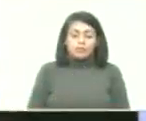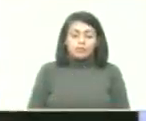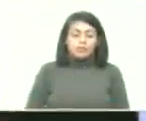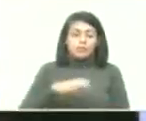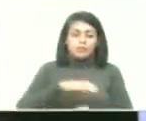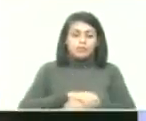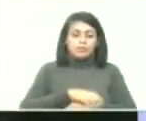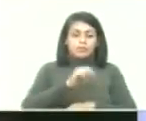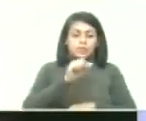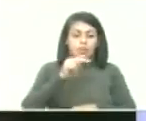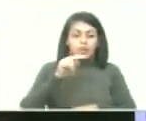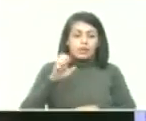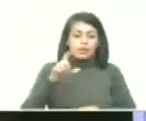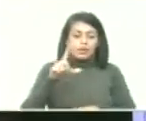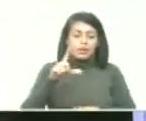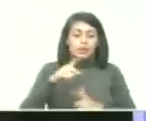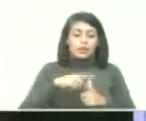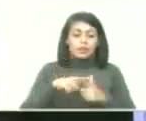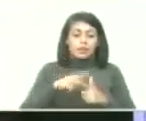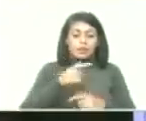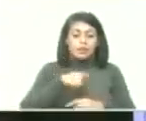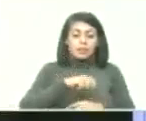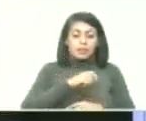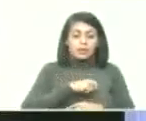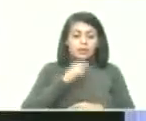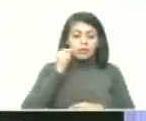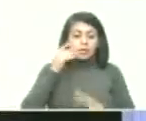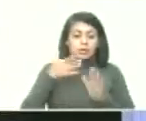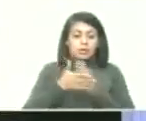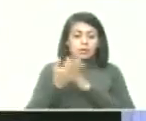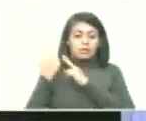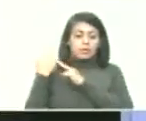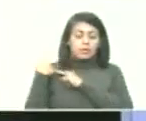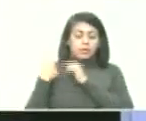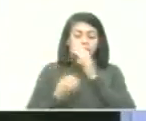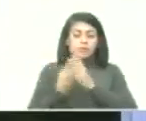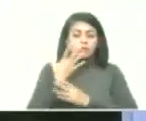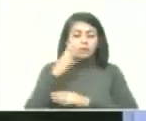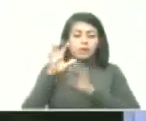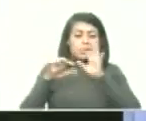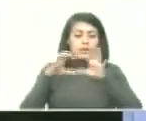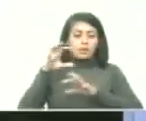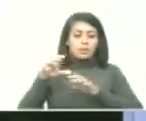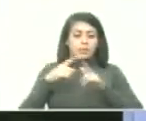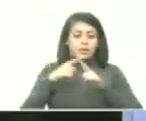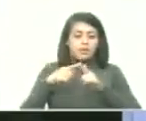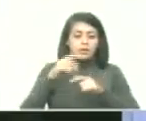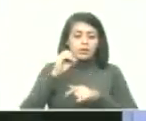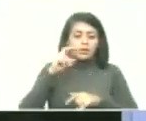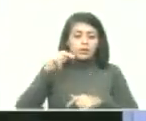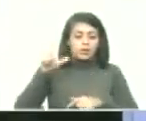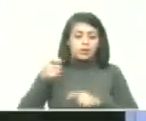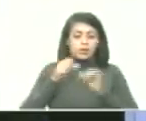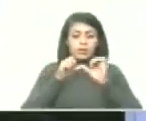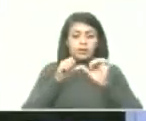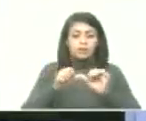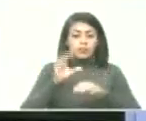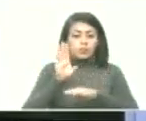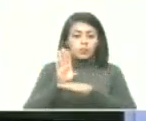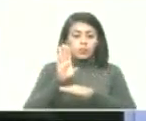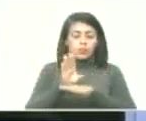detuvieron a Ángela Espósito, es española, representante de Funda Animal, ONG que mantenía bajo su